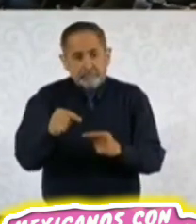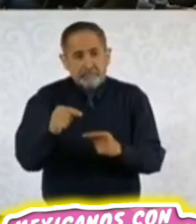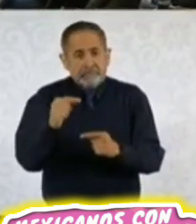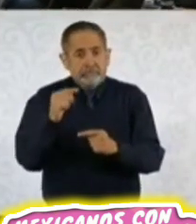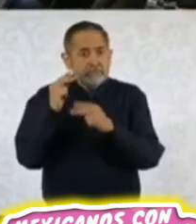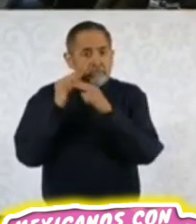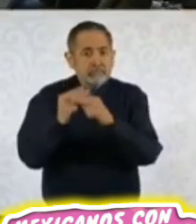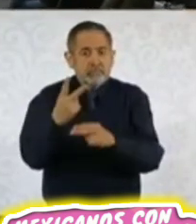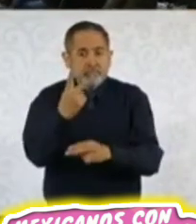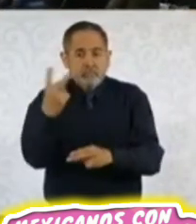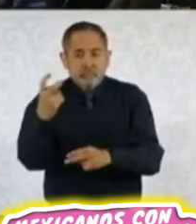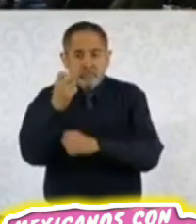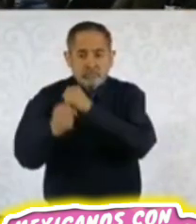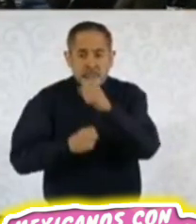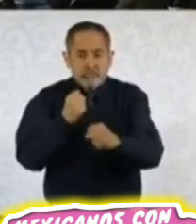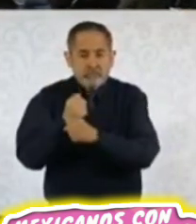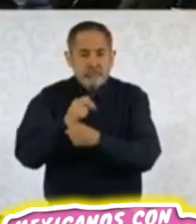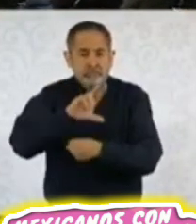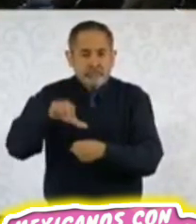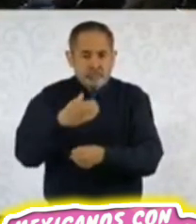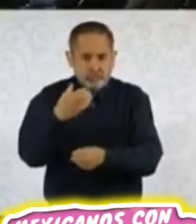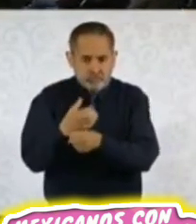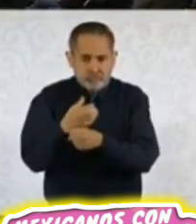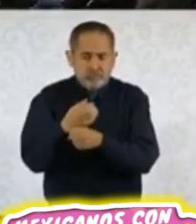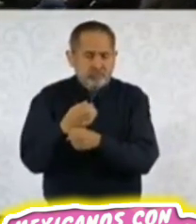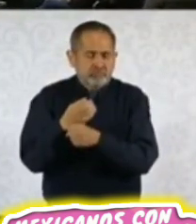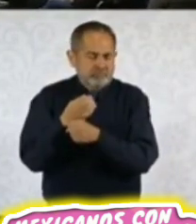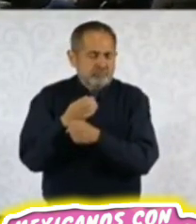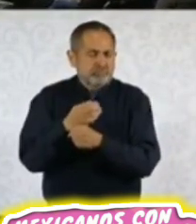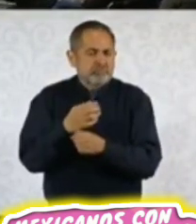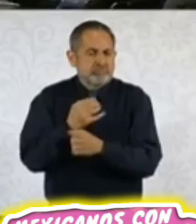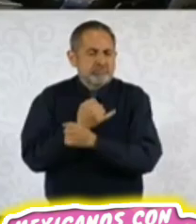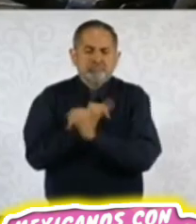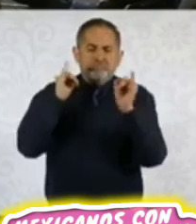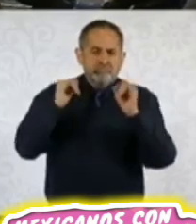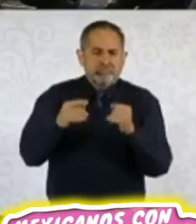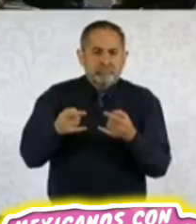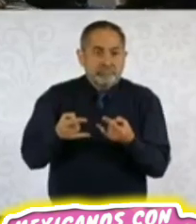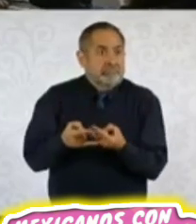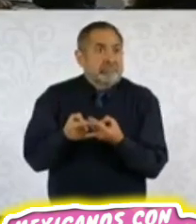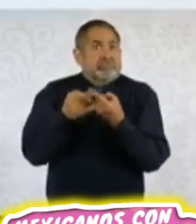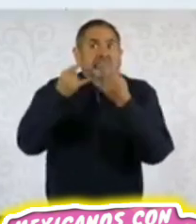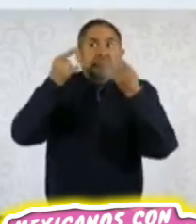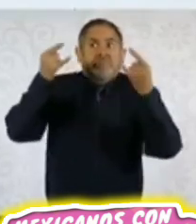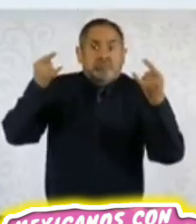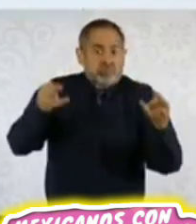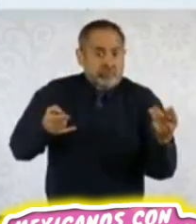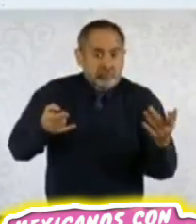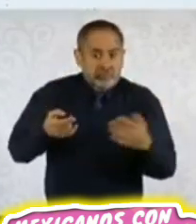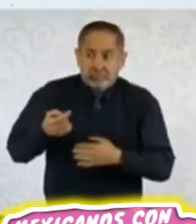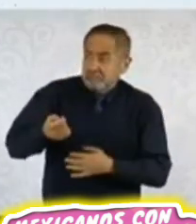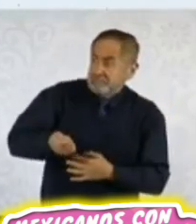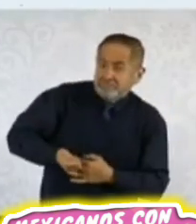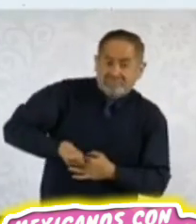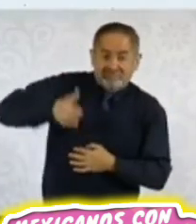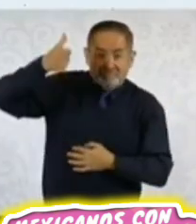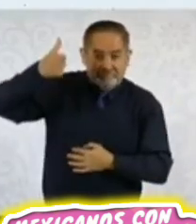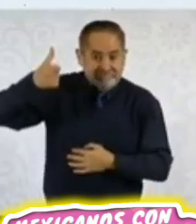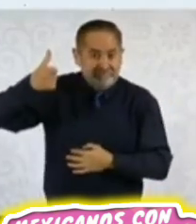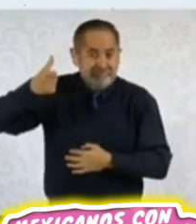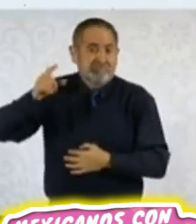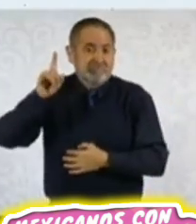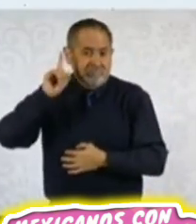como república. Estamos viviendo un momento histórico. Por primera vez, México tiene una